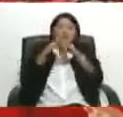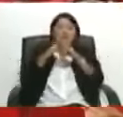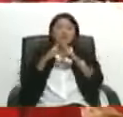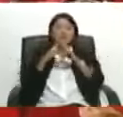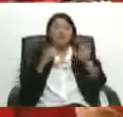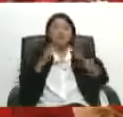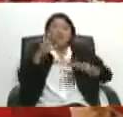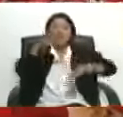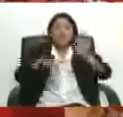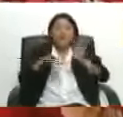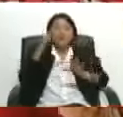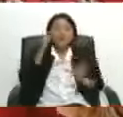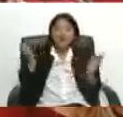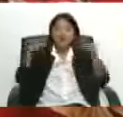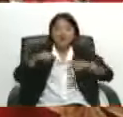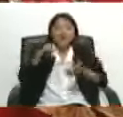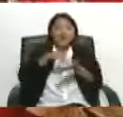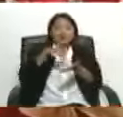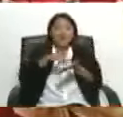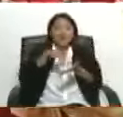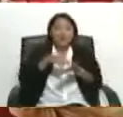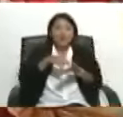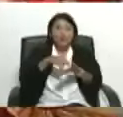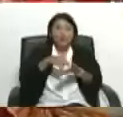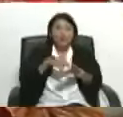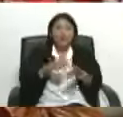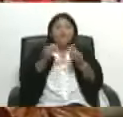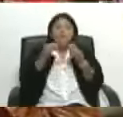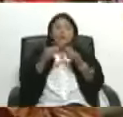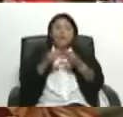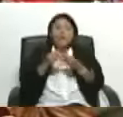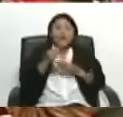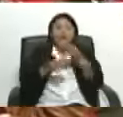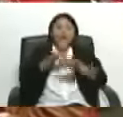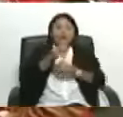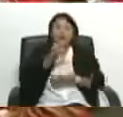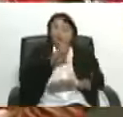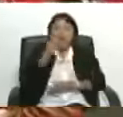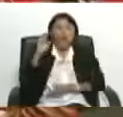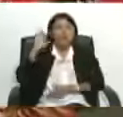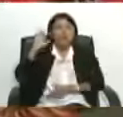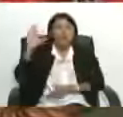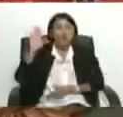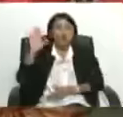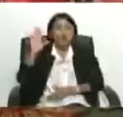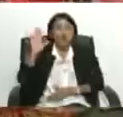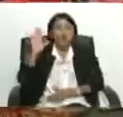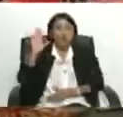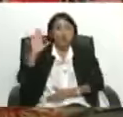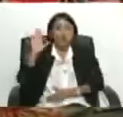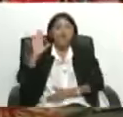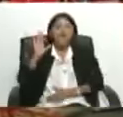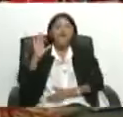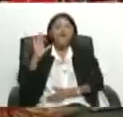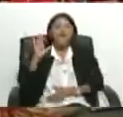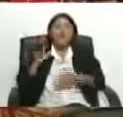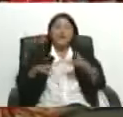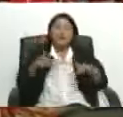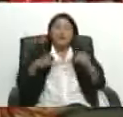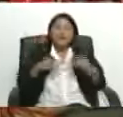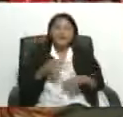o 15 días aquí en Carabobo, para nosotros instalar y juramentar un acto hermoso